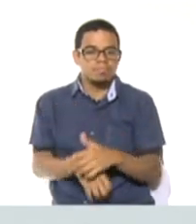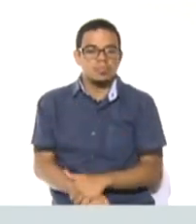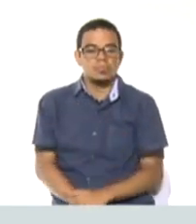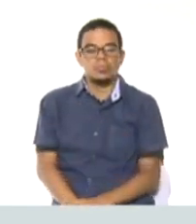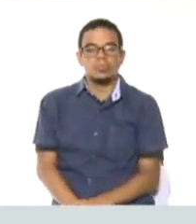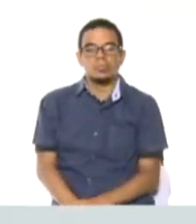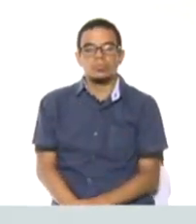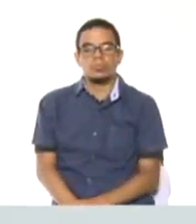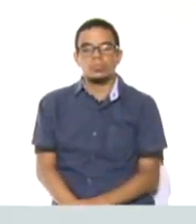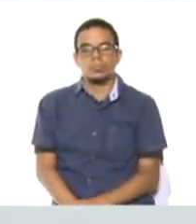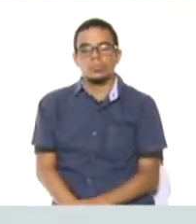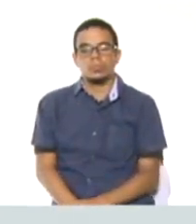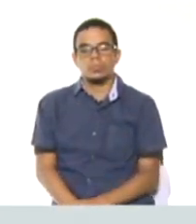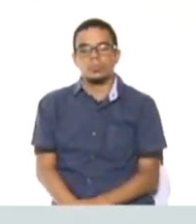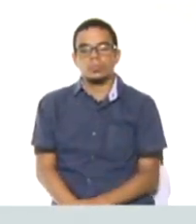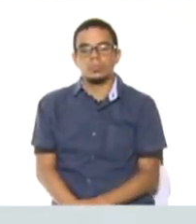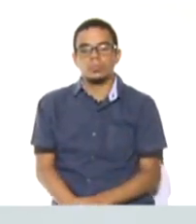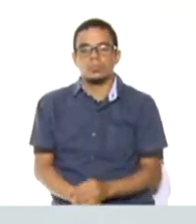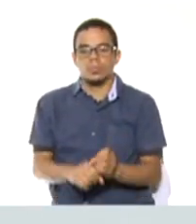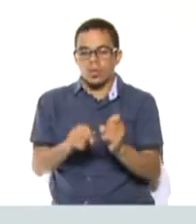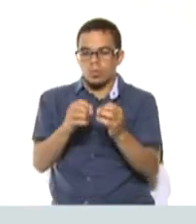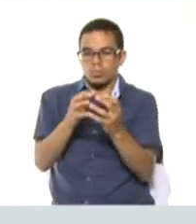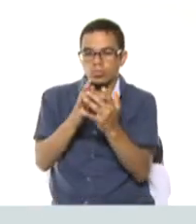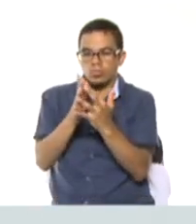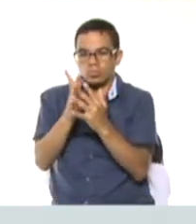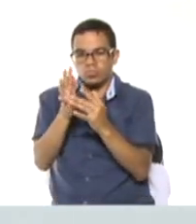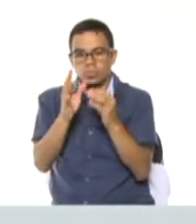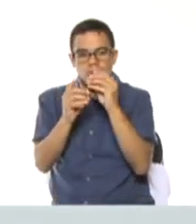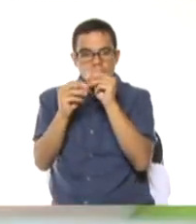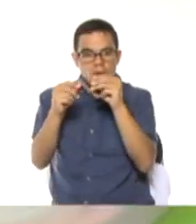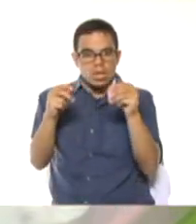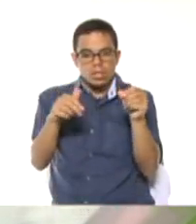cómo se escurre por sus dedos, se va por sus dedos.